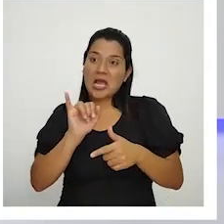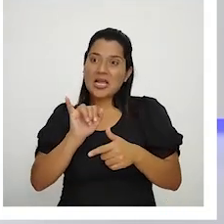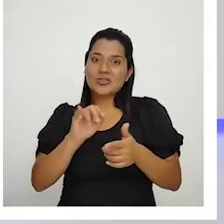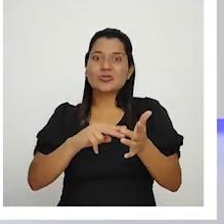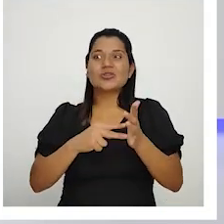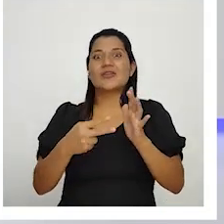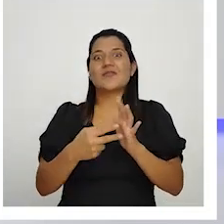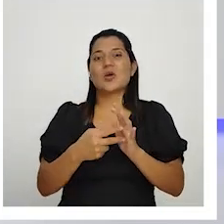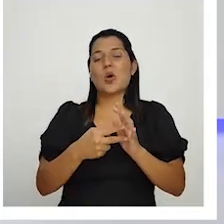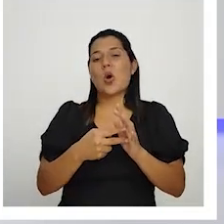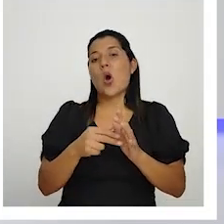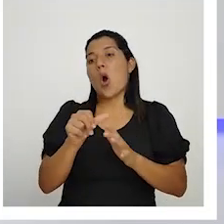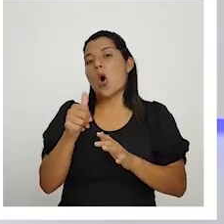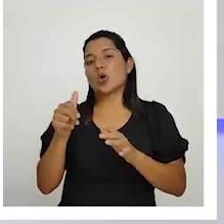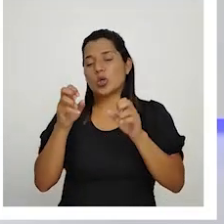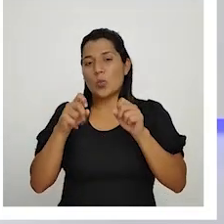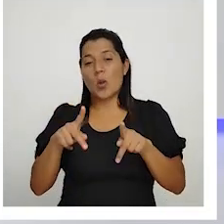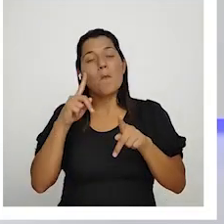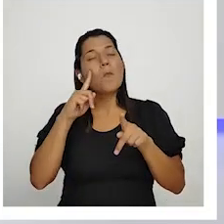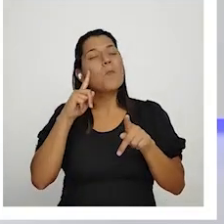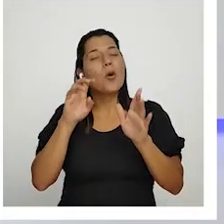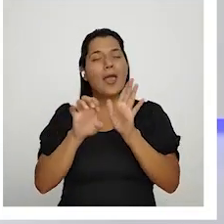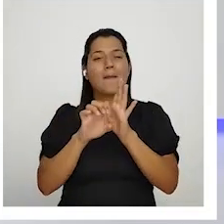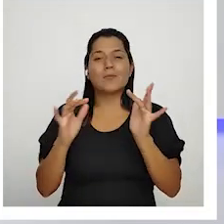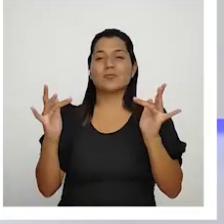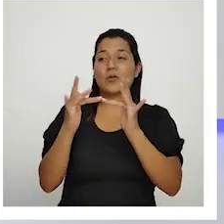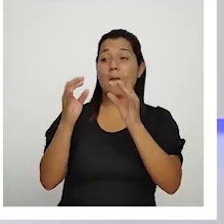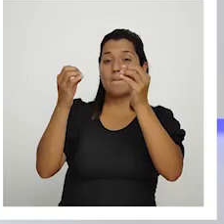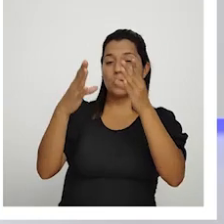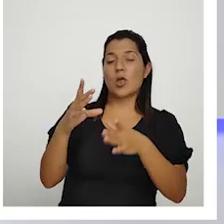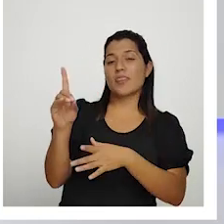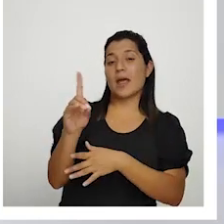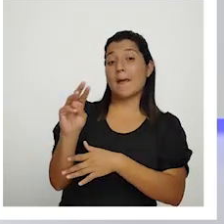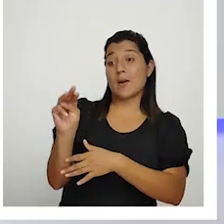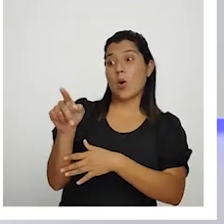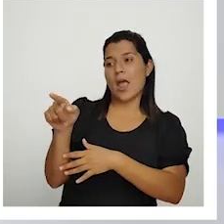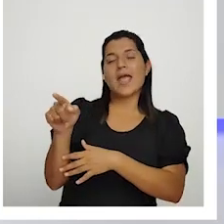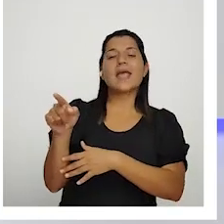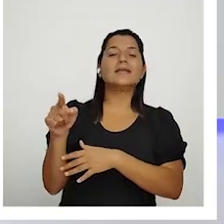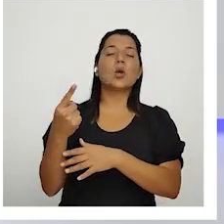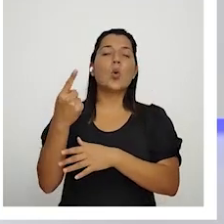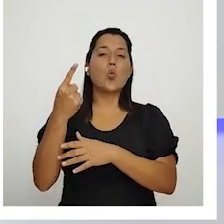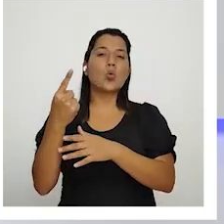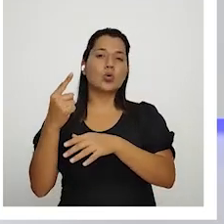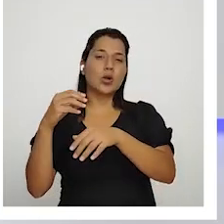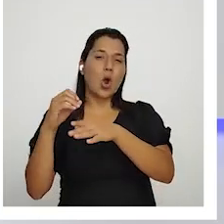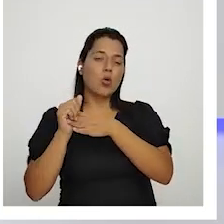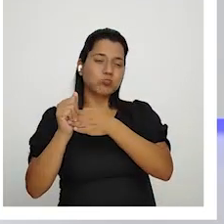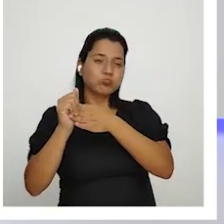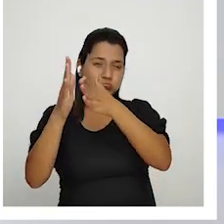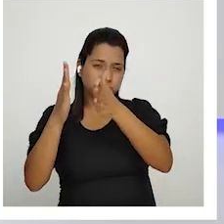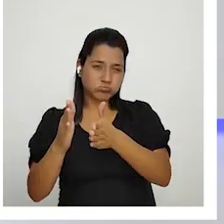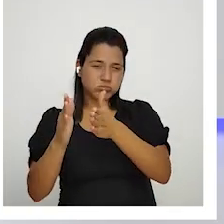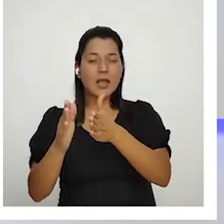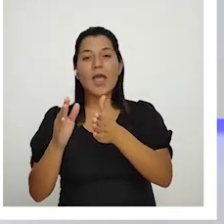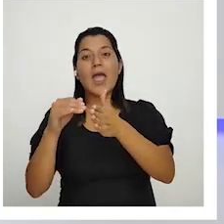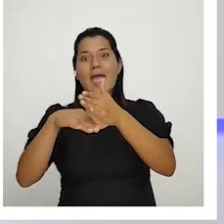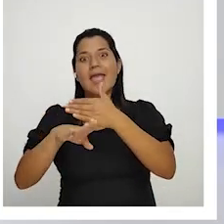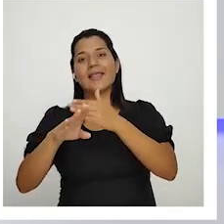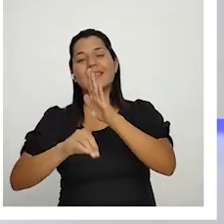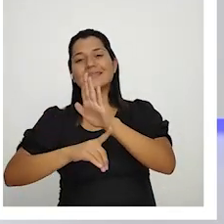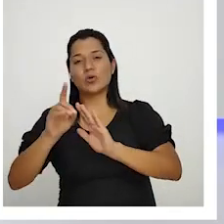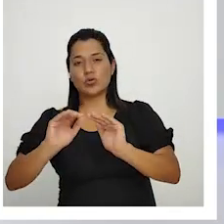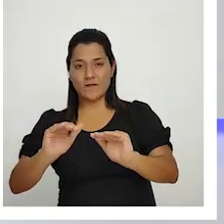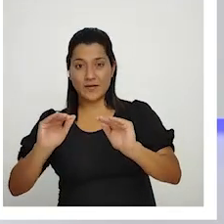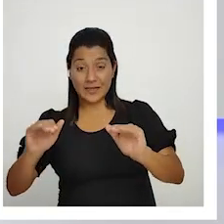fue contactar a la profesora Dana McCoy, que ella es un referencial en investigación en desarrollo infantil de la Facultad de Educación de Harvard, y